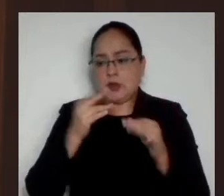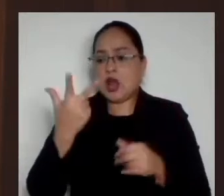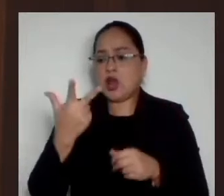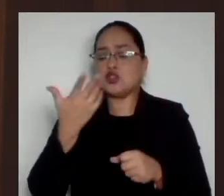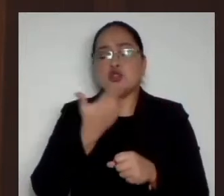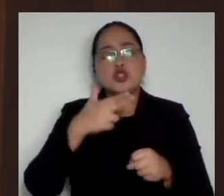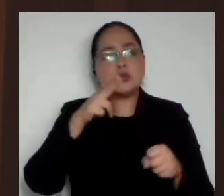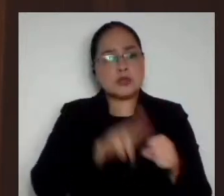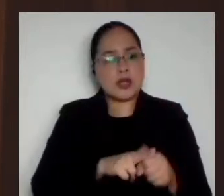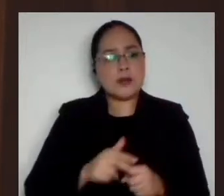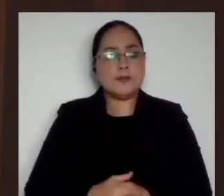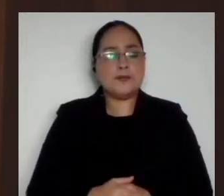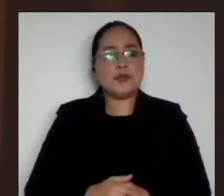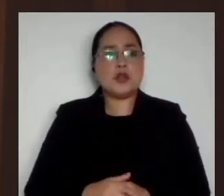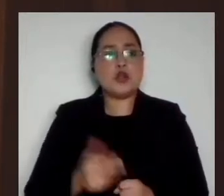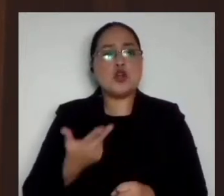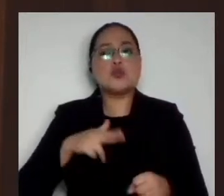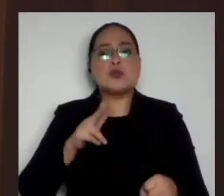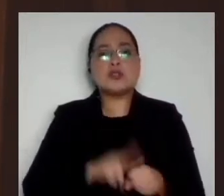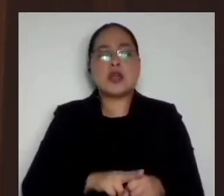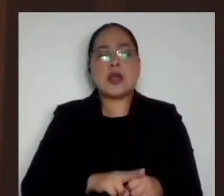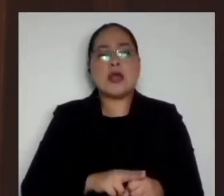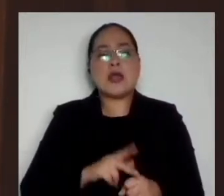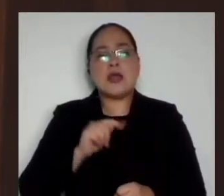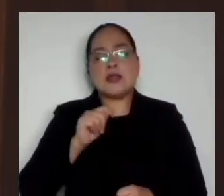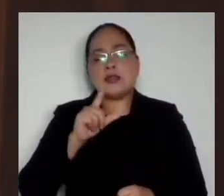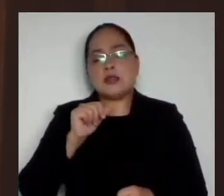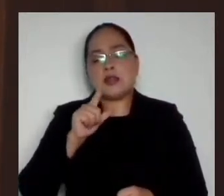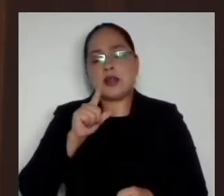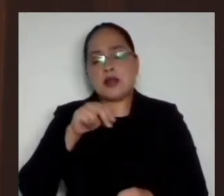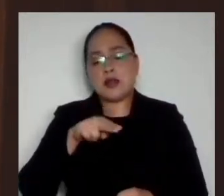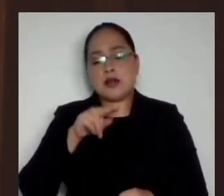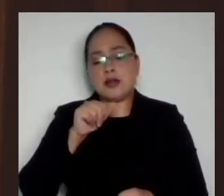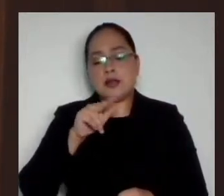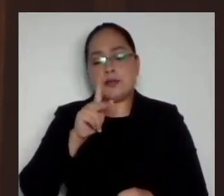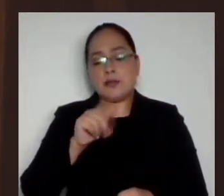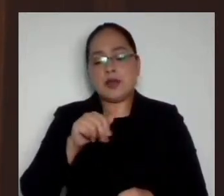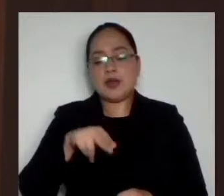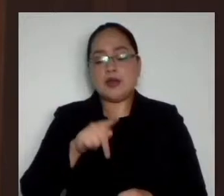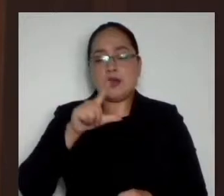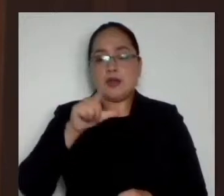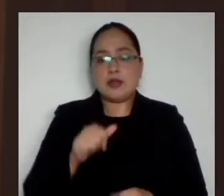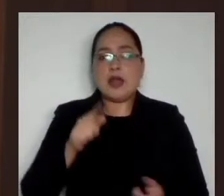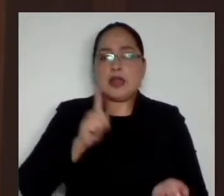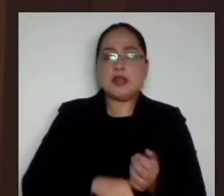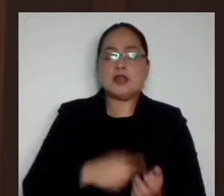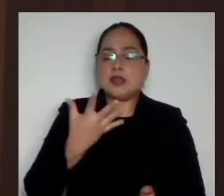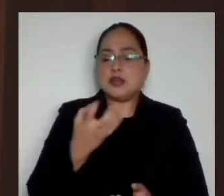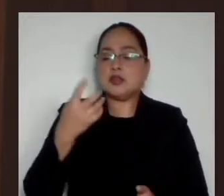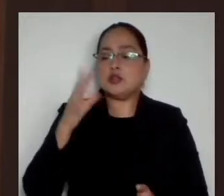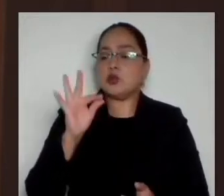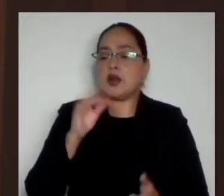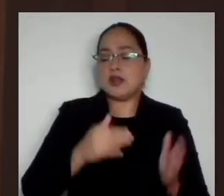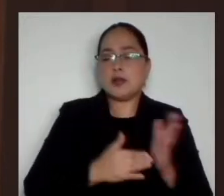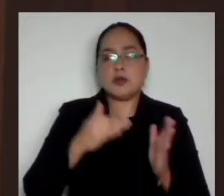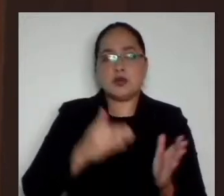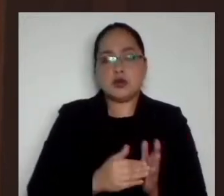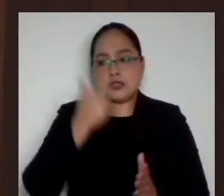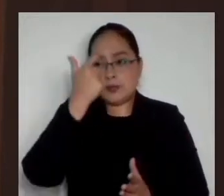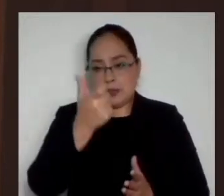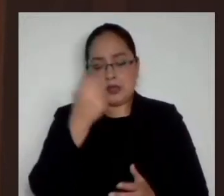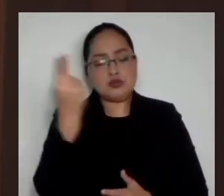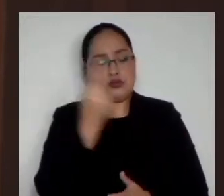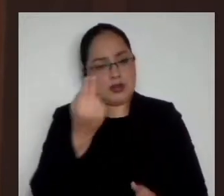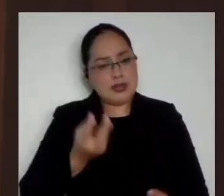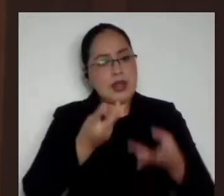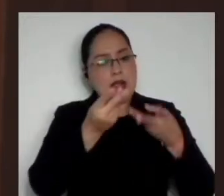General de Tlalnepantla, Valle Ceilán, que tiene un costo de 540 millones de pesos, compañeros, compañeras,